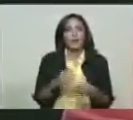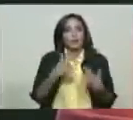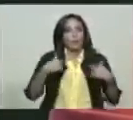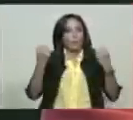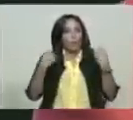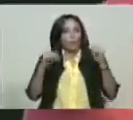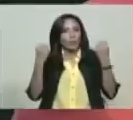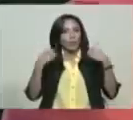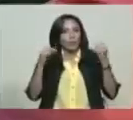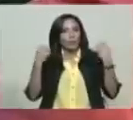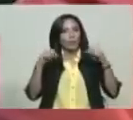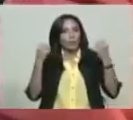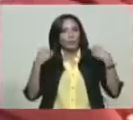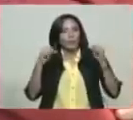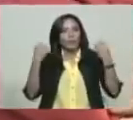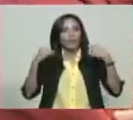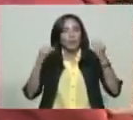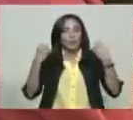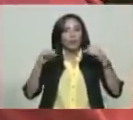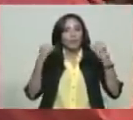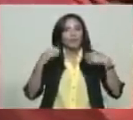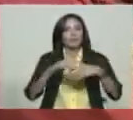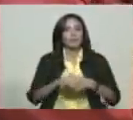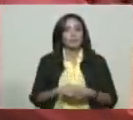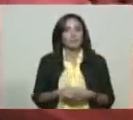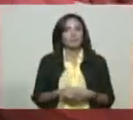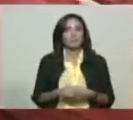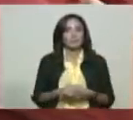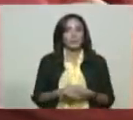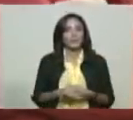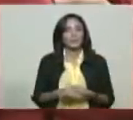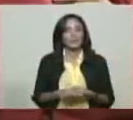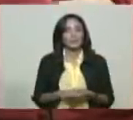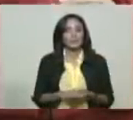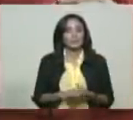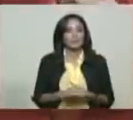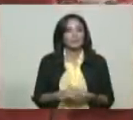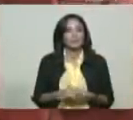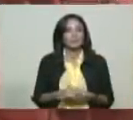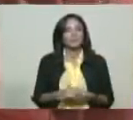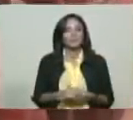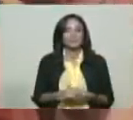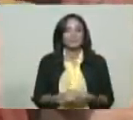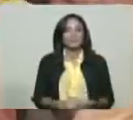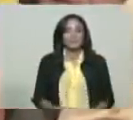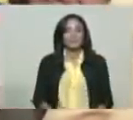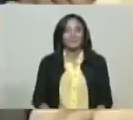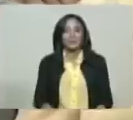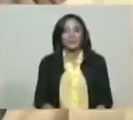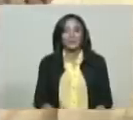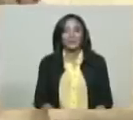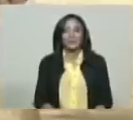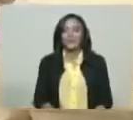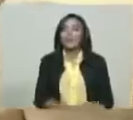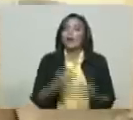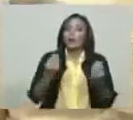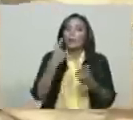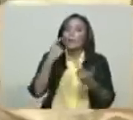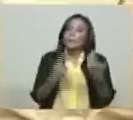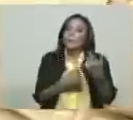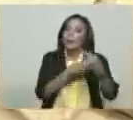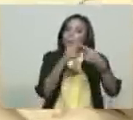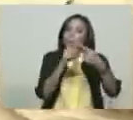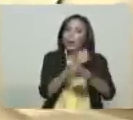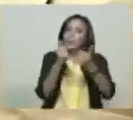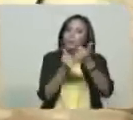funciones, con el mando que ustedes me han dado de acuerdo a los estatutos, yo quiero ratificar en la primera